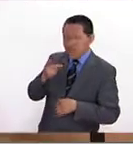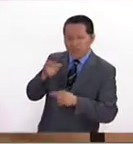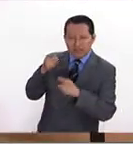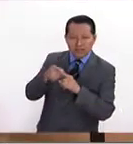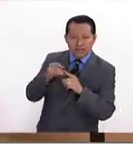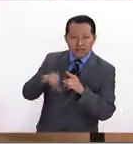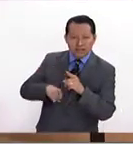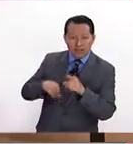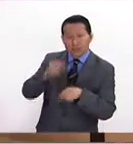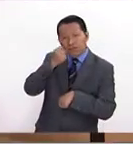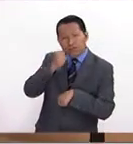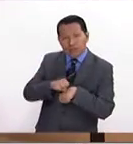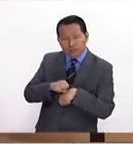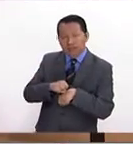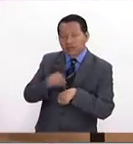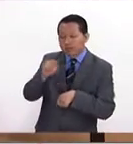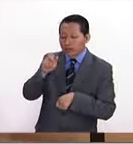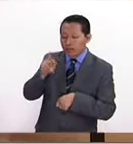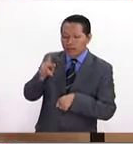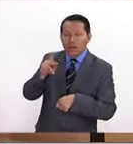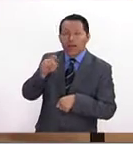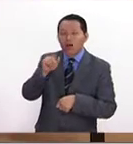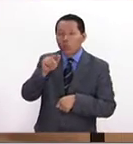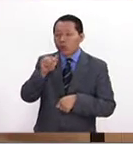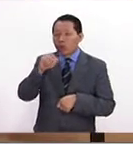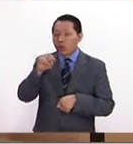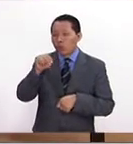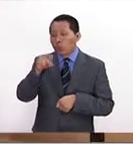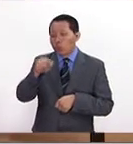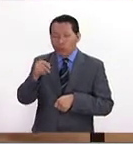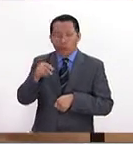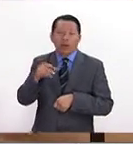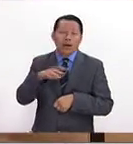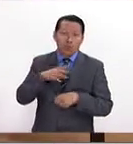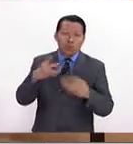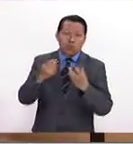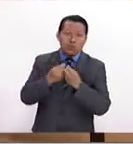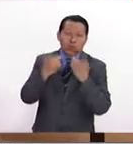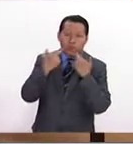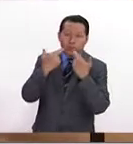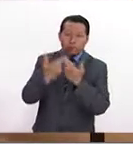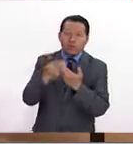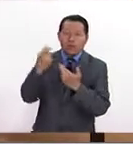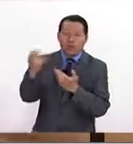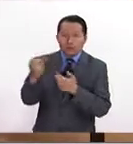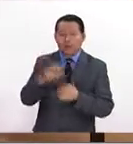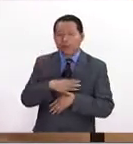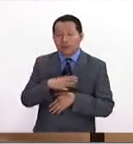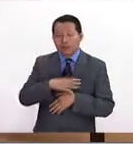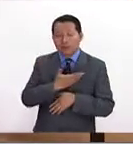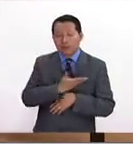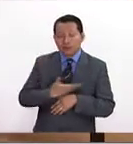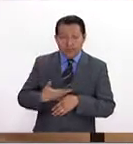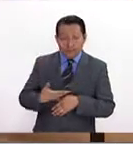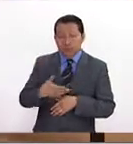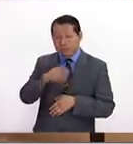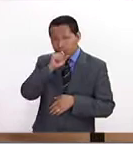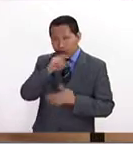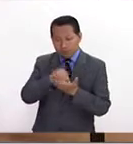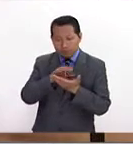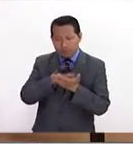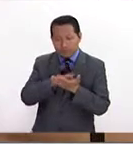El secretario de Educación Pública de México, Aurelio Nuño, acompañó al presidente Enrique Peña Nieto a esta reunión y de hecho el presidente